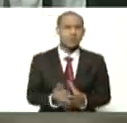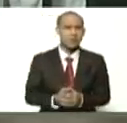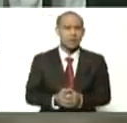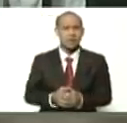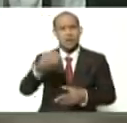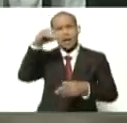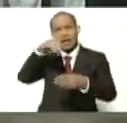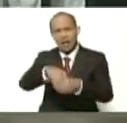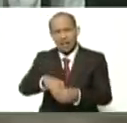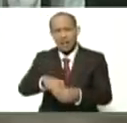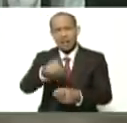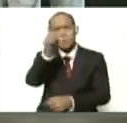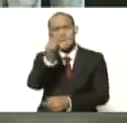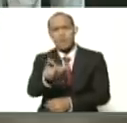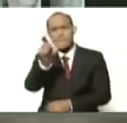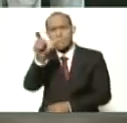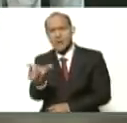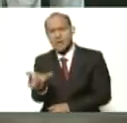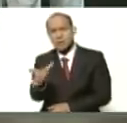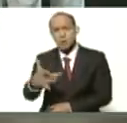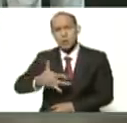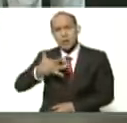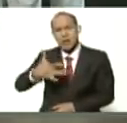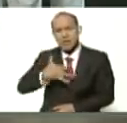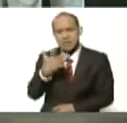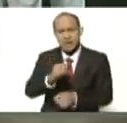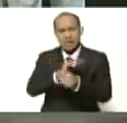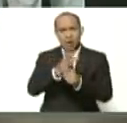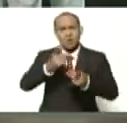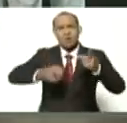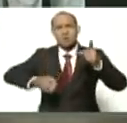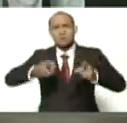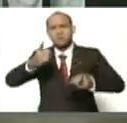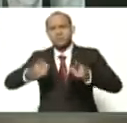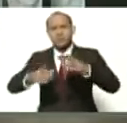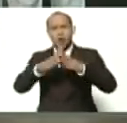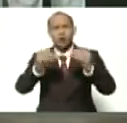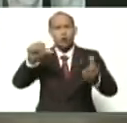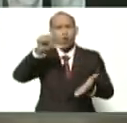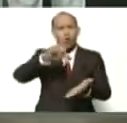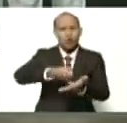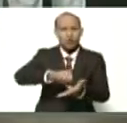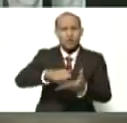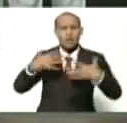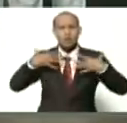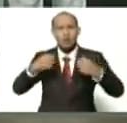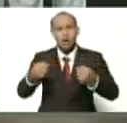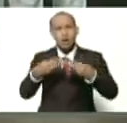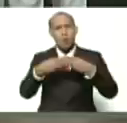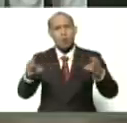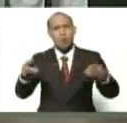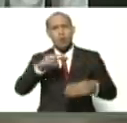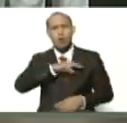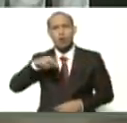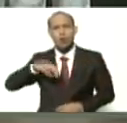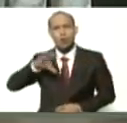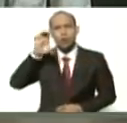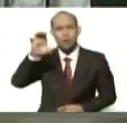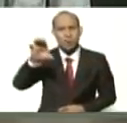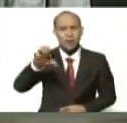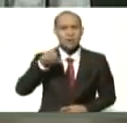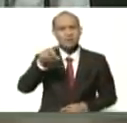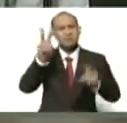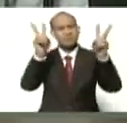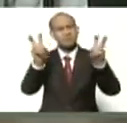con ira leve moderada y grave en todos los centros de salud pública de nuestro país en ese sentido